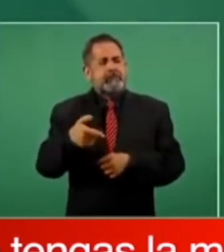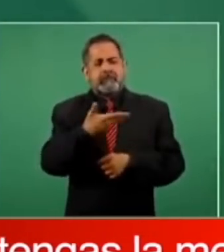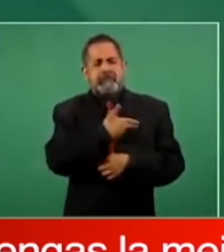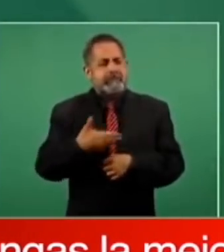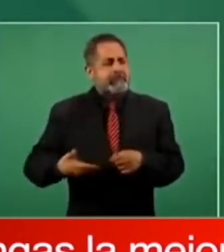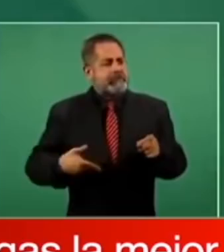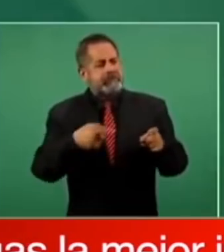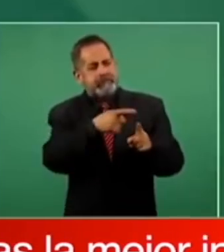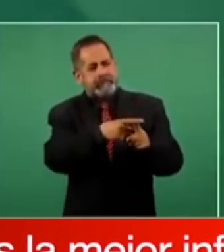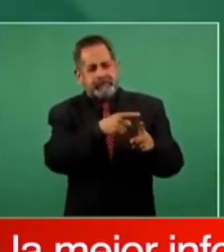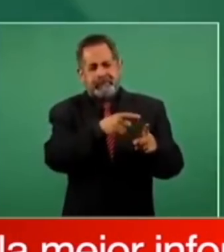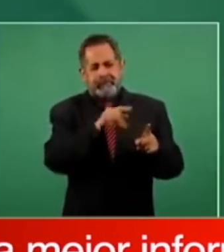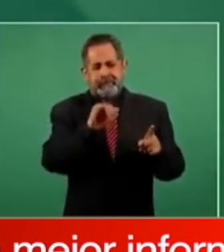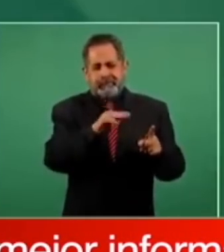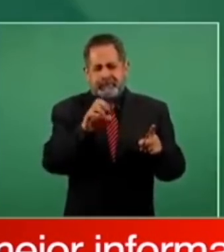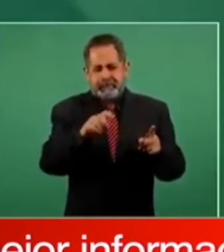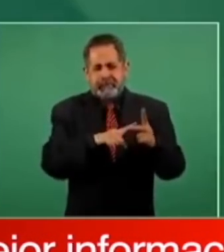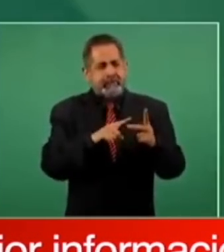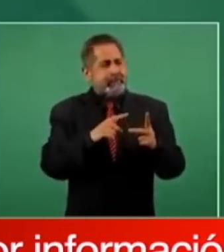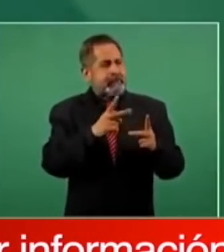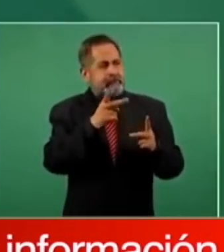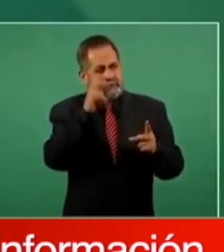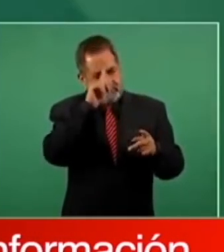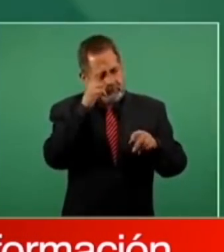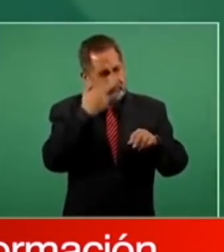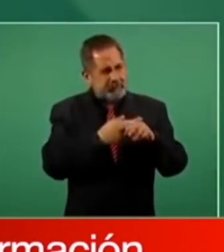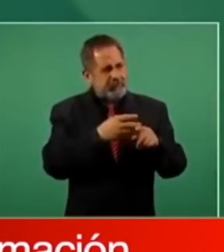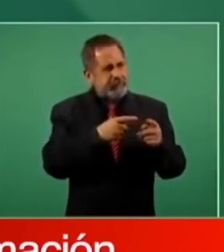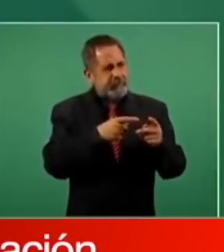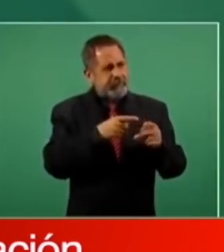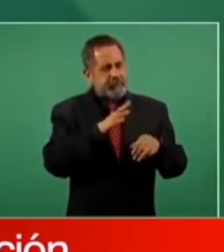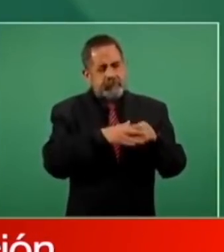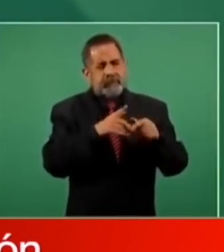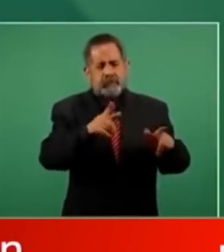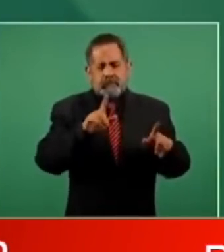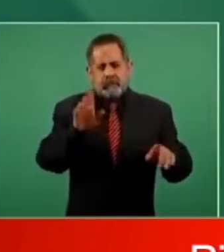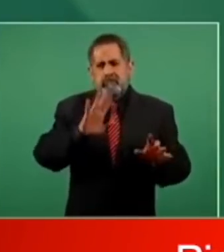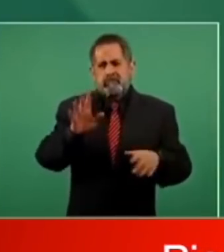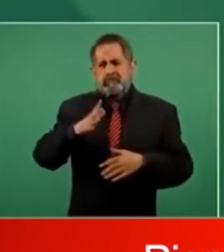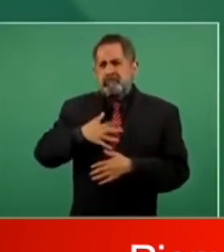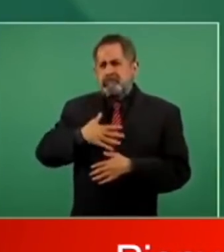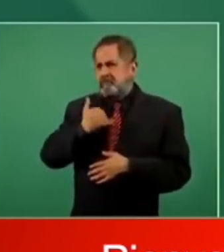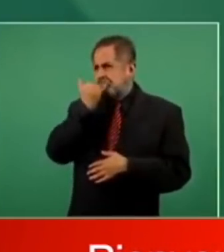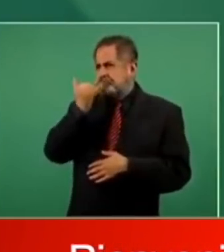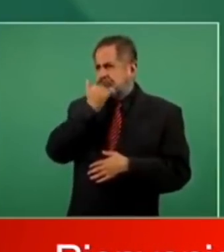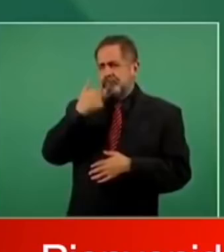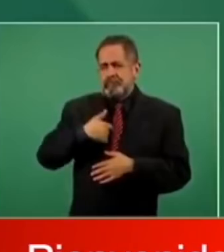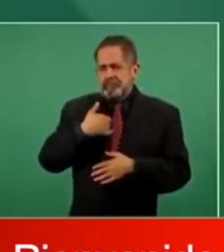y de 2 consejeros, pero no, me equivoqué.